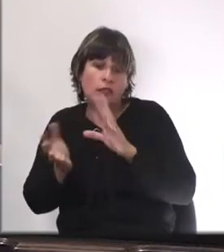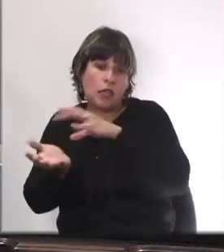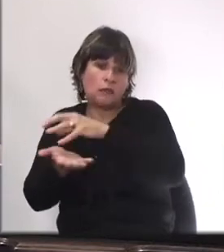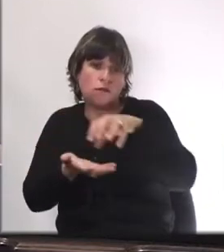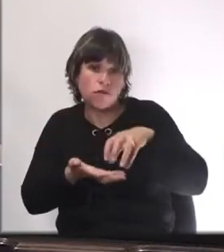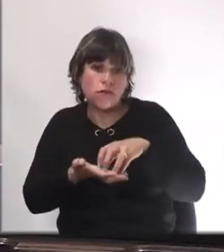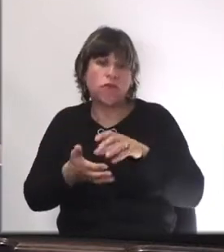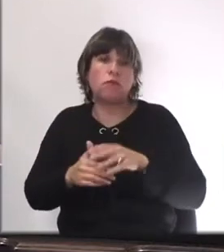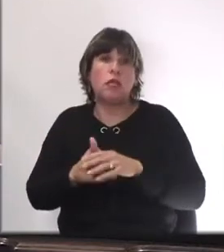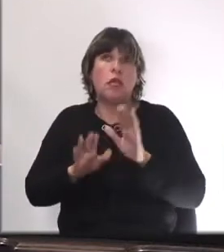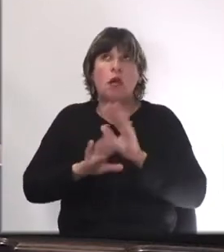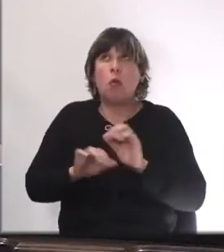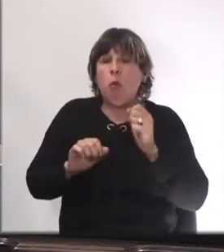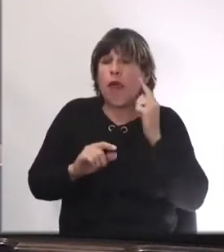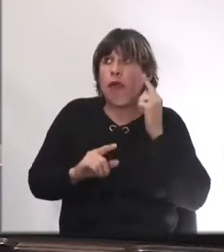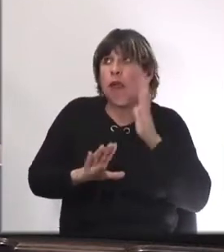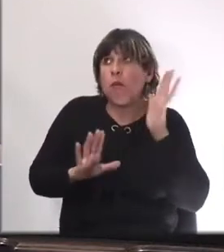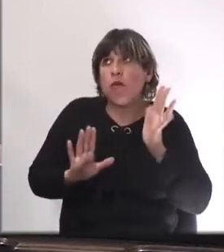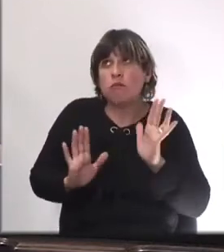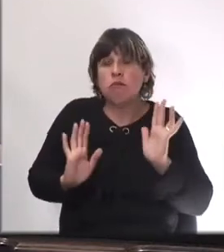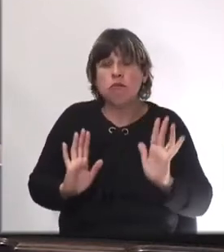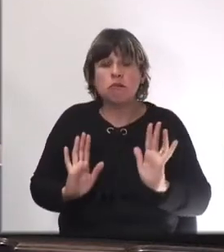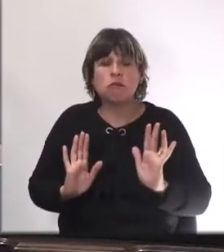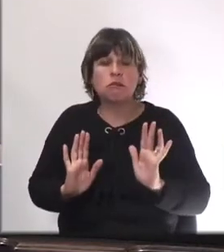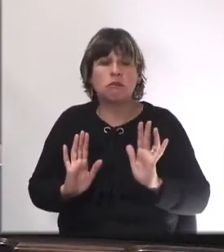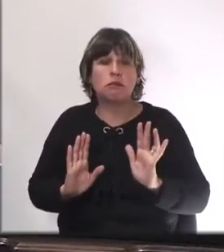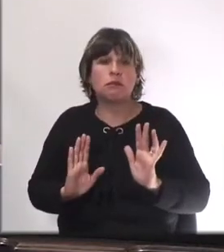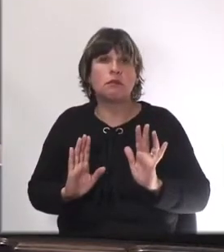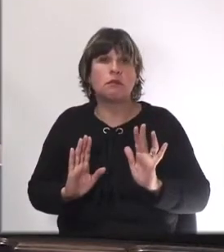uno puede suponer que se va,